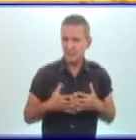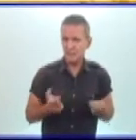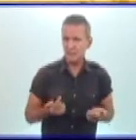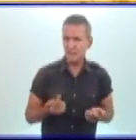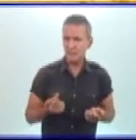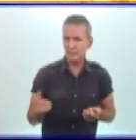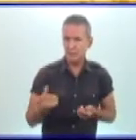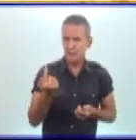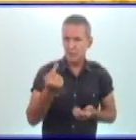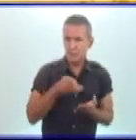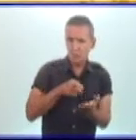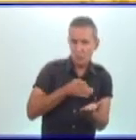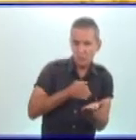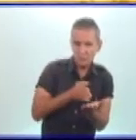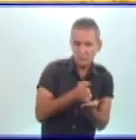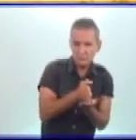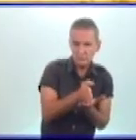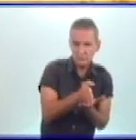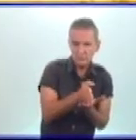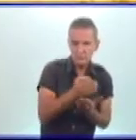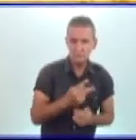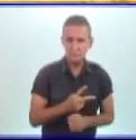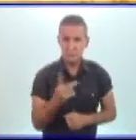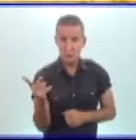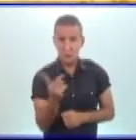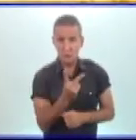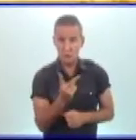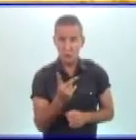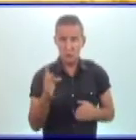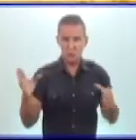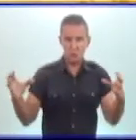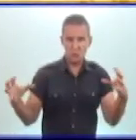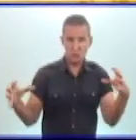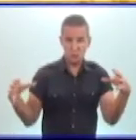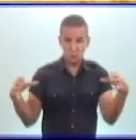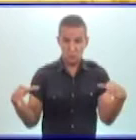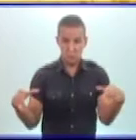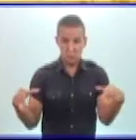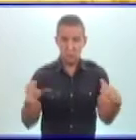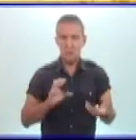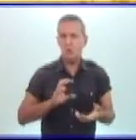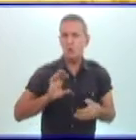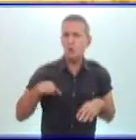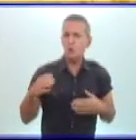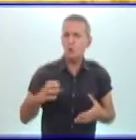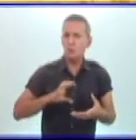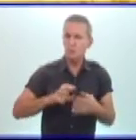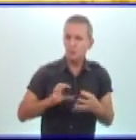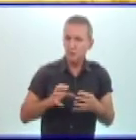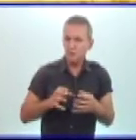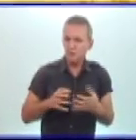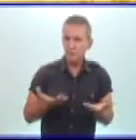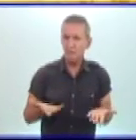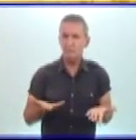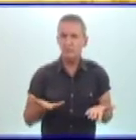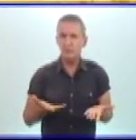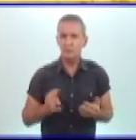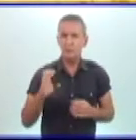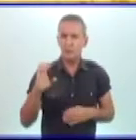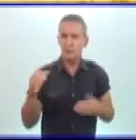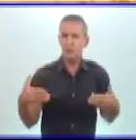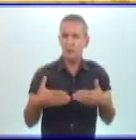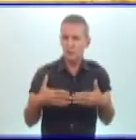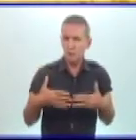una sola línea, sino desde dos poros, cómo se fue configurando ese capitalismo al que vamos a llamar metropolitano,